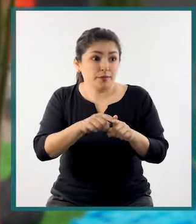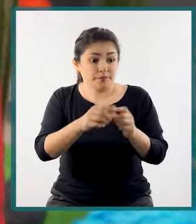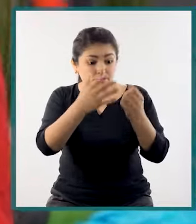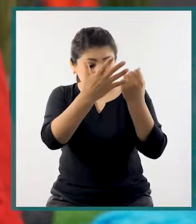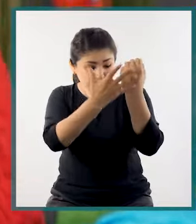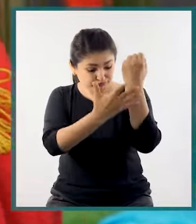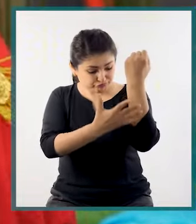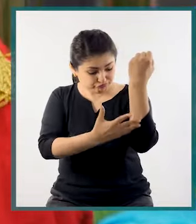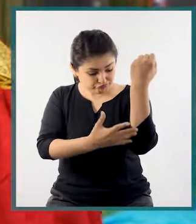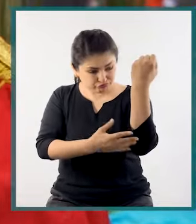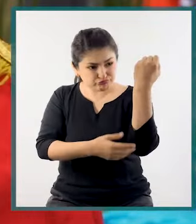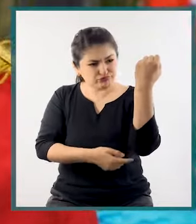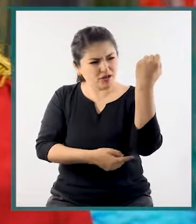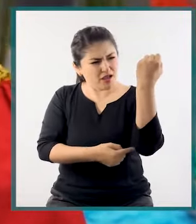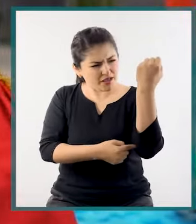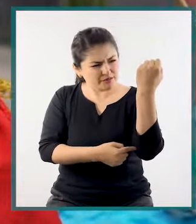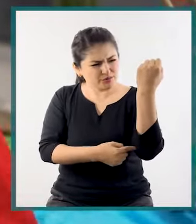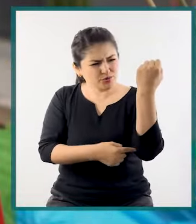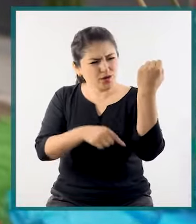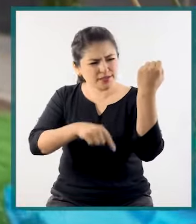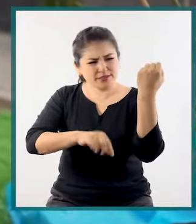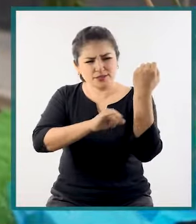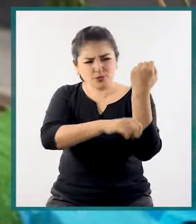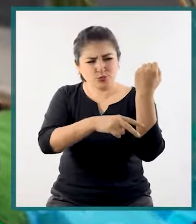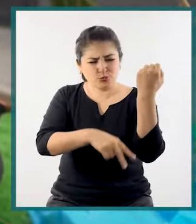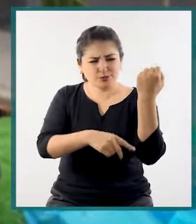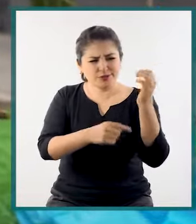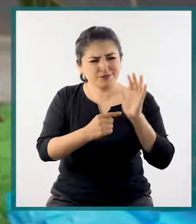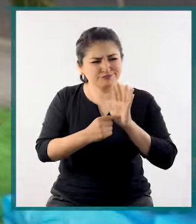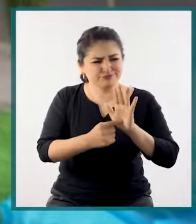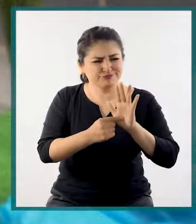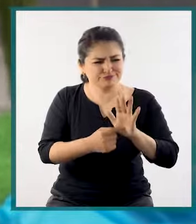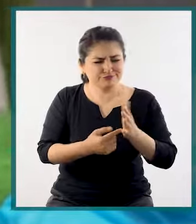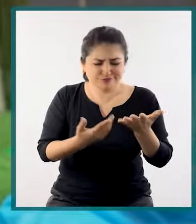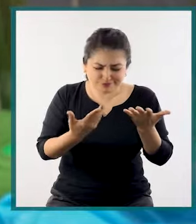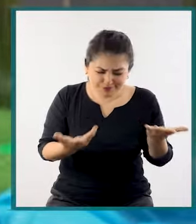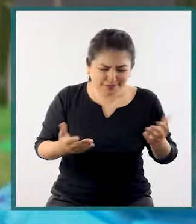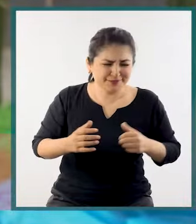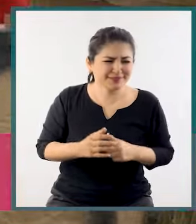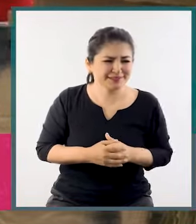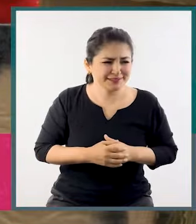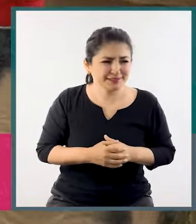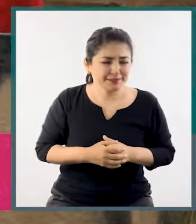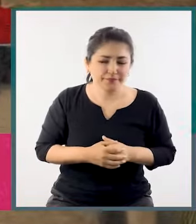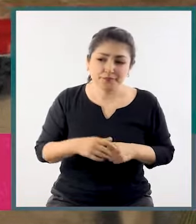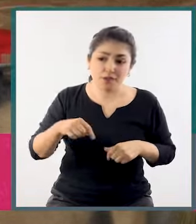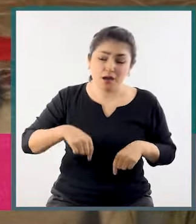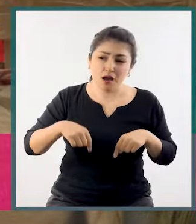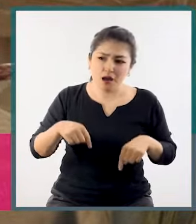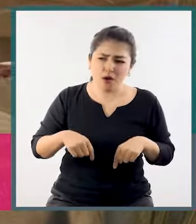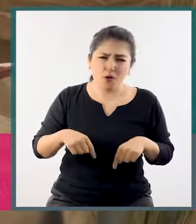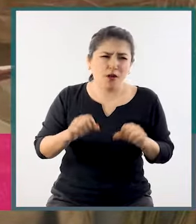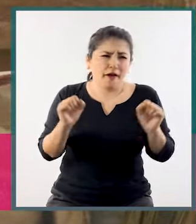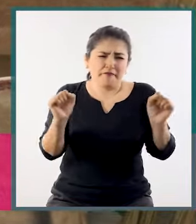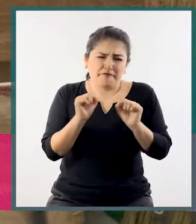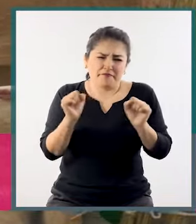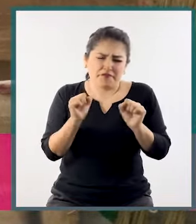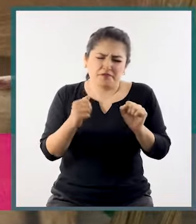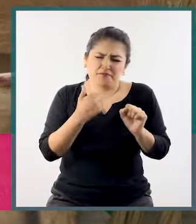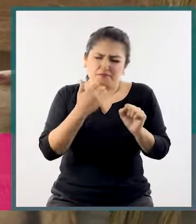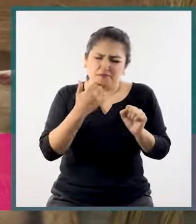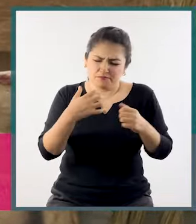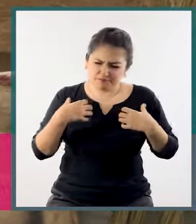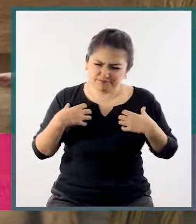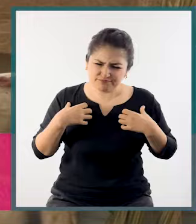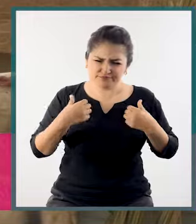obelisco. Dos cosas bien características de nuestra zona de Marca, pues claro. Esta marca. Claro. El frío no va a ser impedimento para que